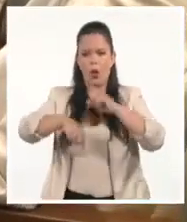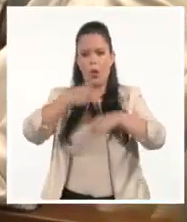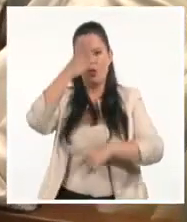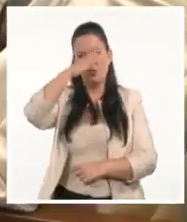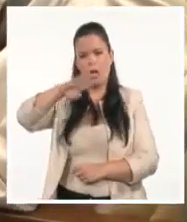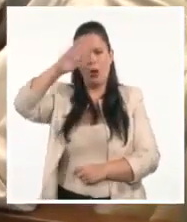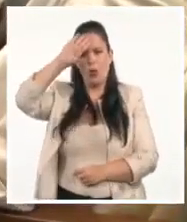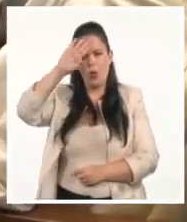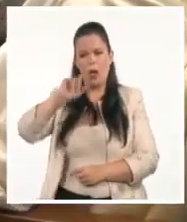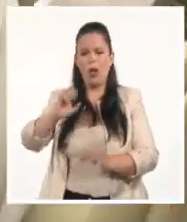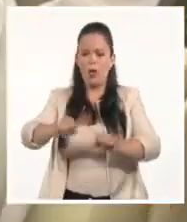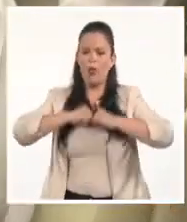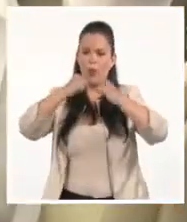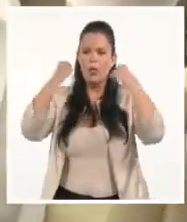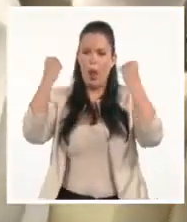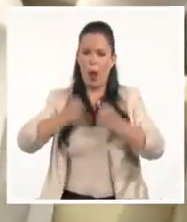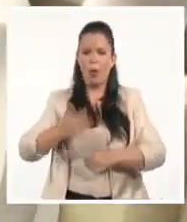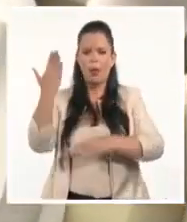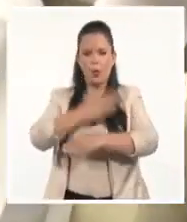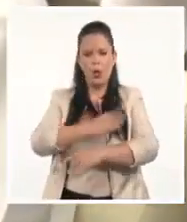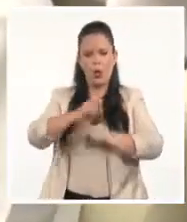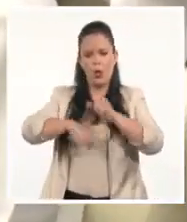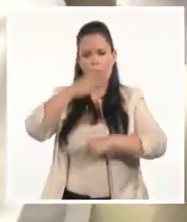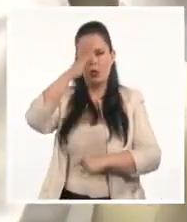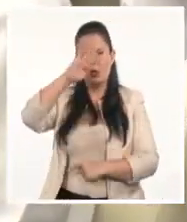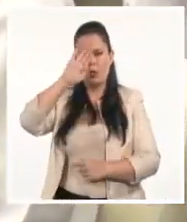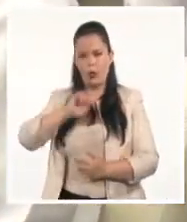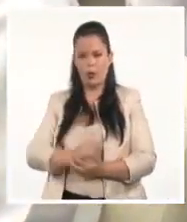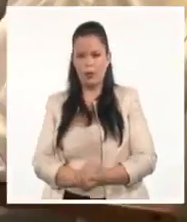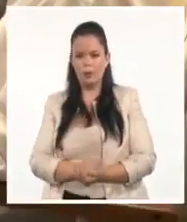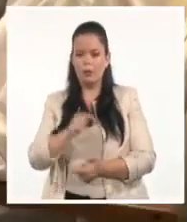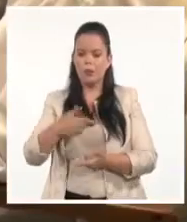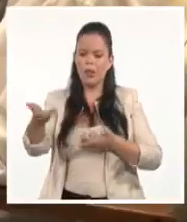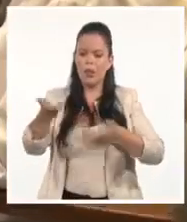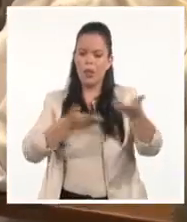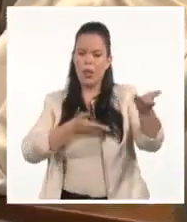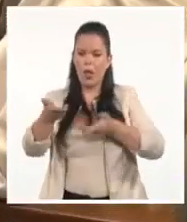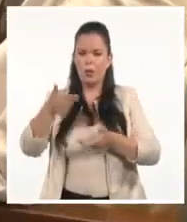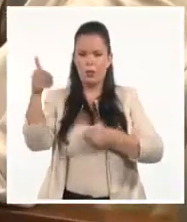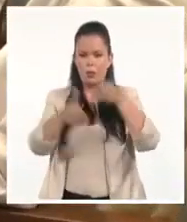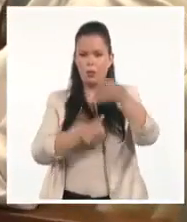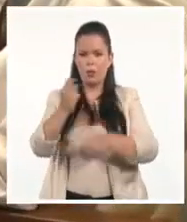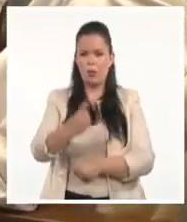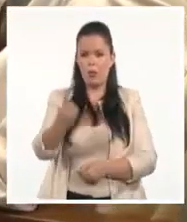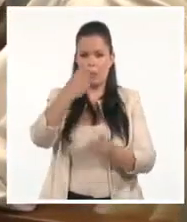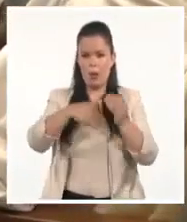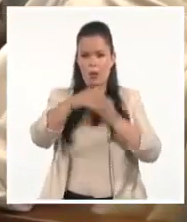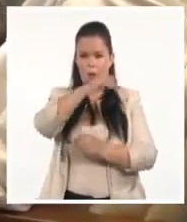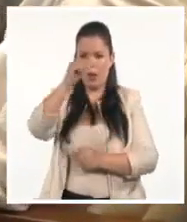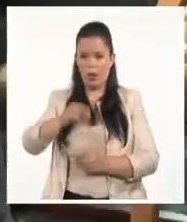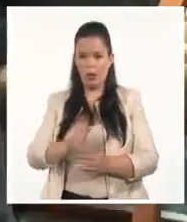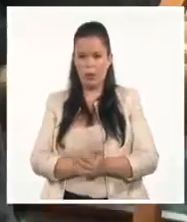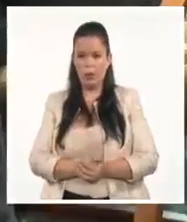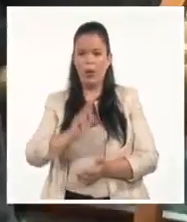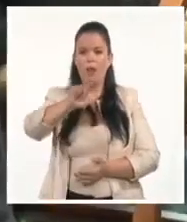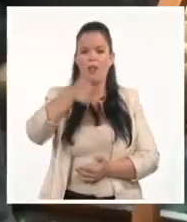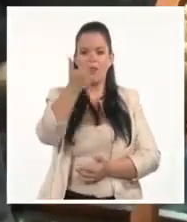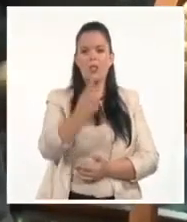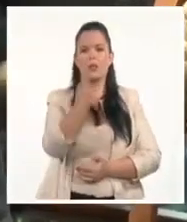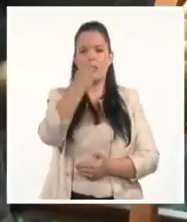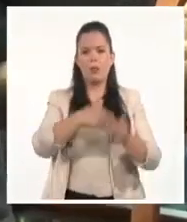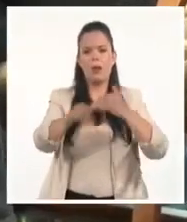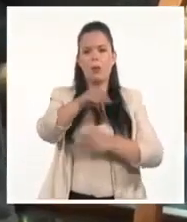bloqueo impuesto por los Estados Unidos. En el intercambio estuvieron presentes el primer ministro Manuel Marrero Cruz, el viceprimer ministro Ricardo